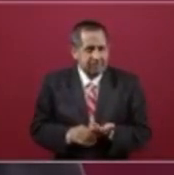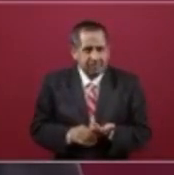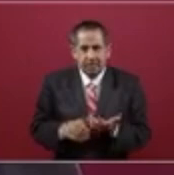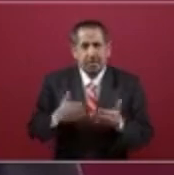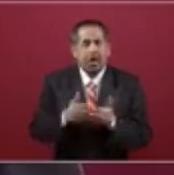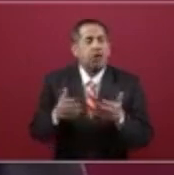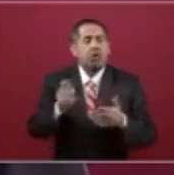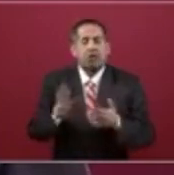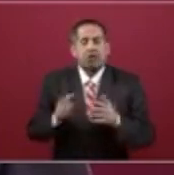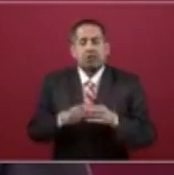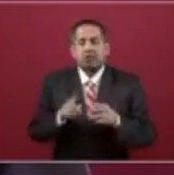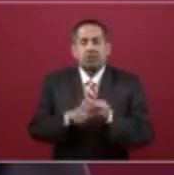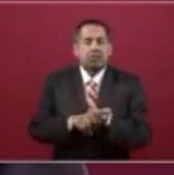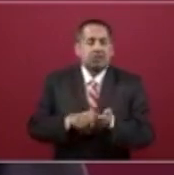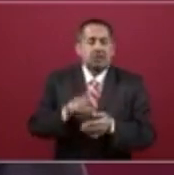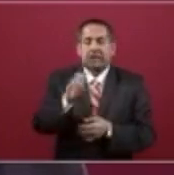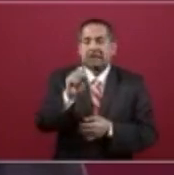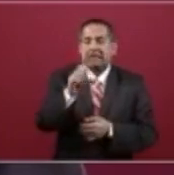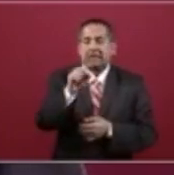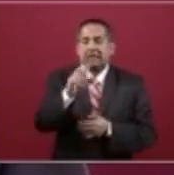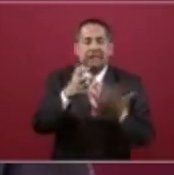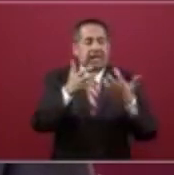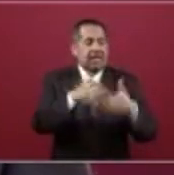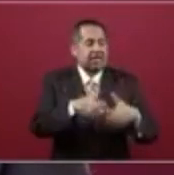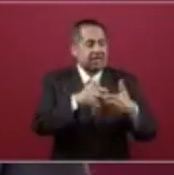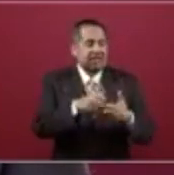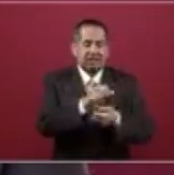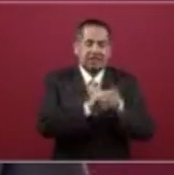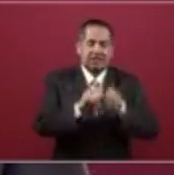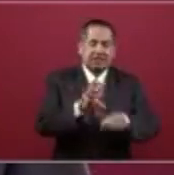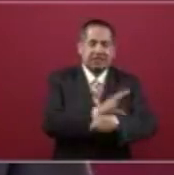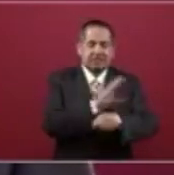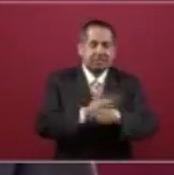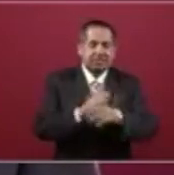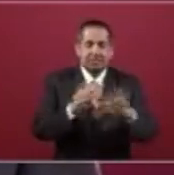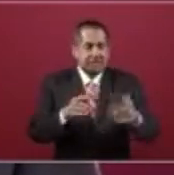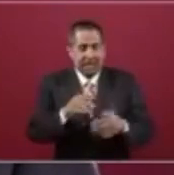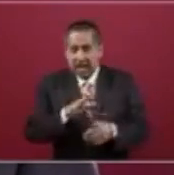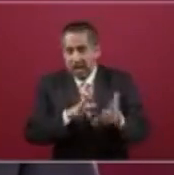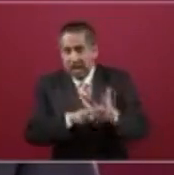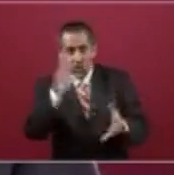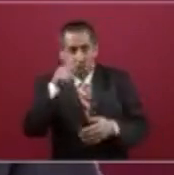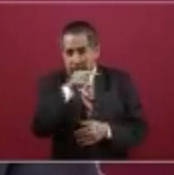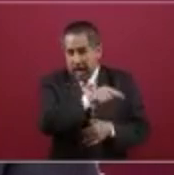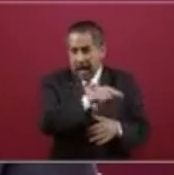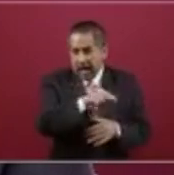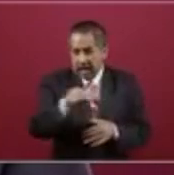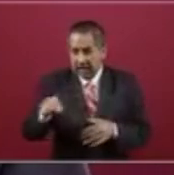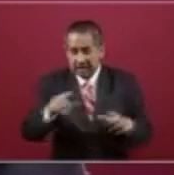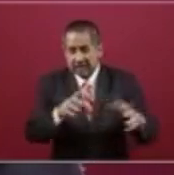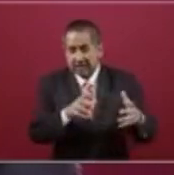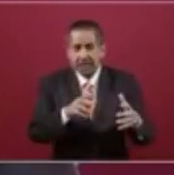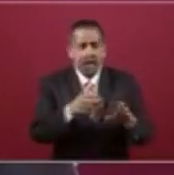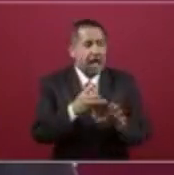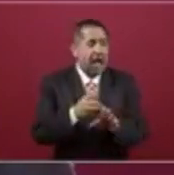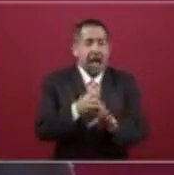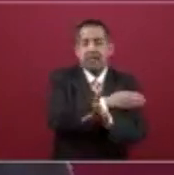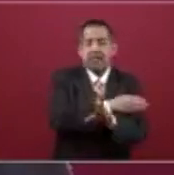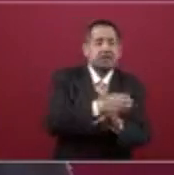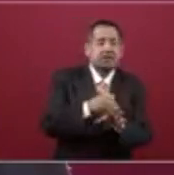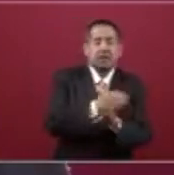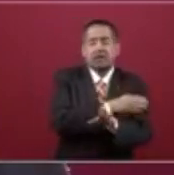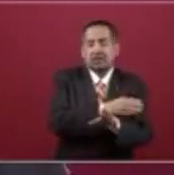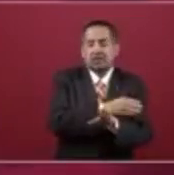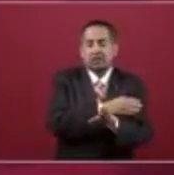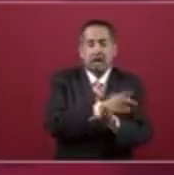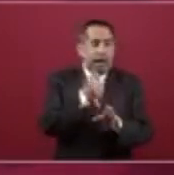Ahora tenemos 60 hidroeléctricas, pero las mayorías de esas hidroeléctricas se hicieron antes